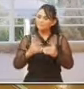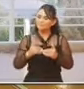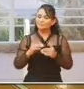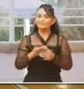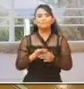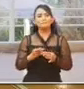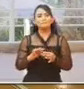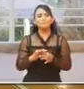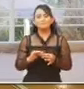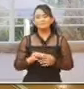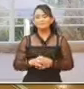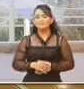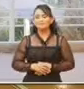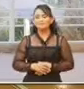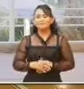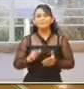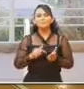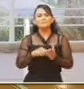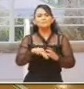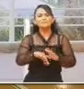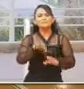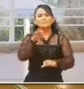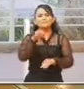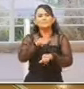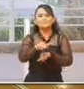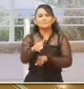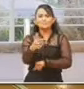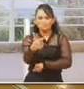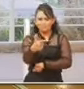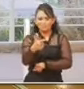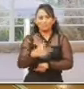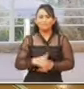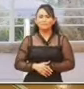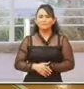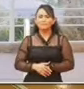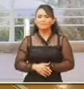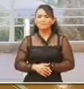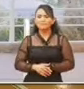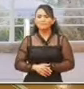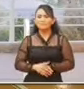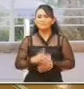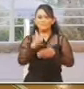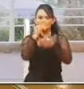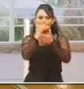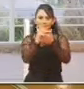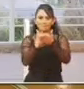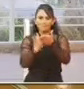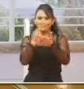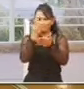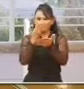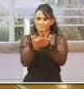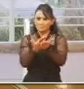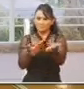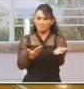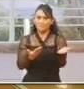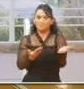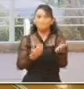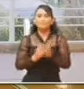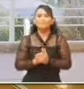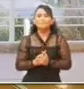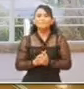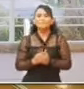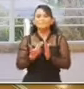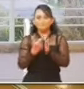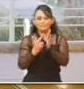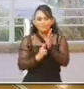desahogo del orden del día, referente al punto señalado con el número 7, me permito poner a su consideración el siguiente acuerdo. se autorizan las